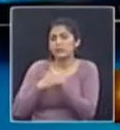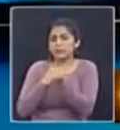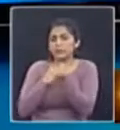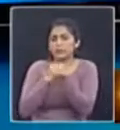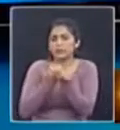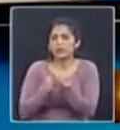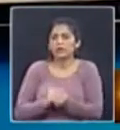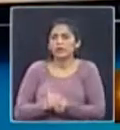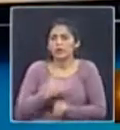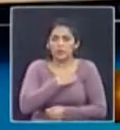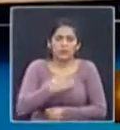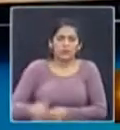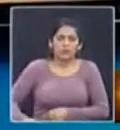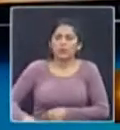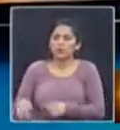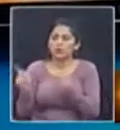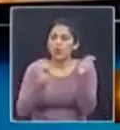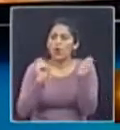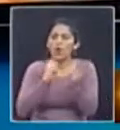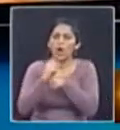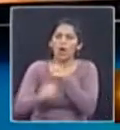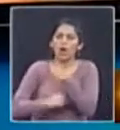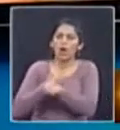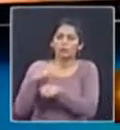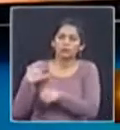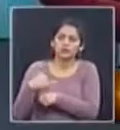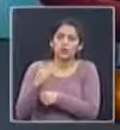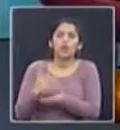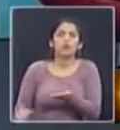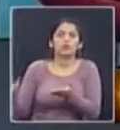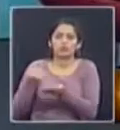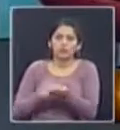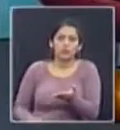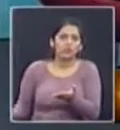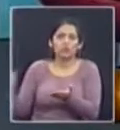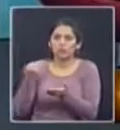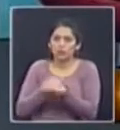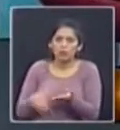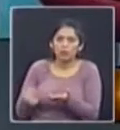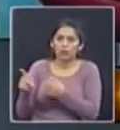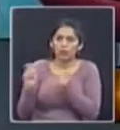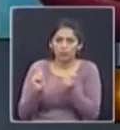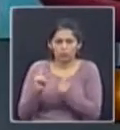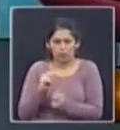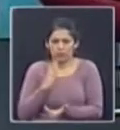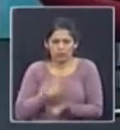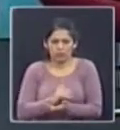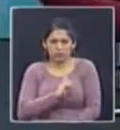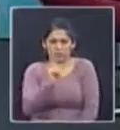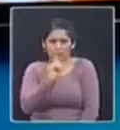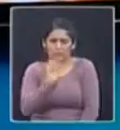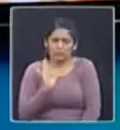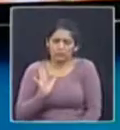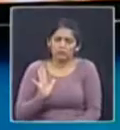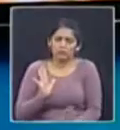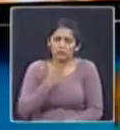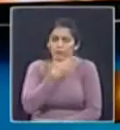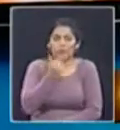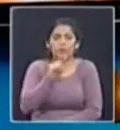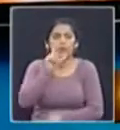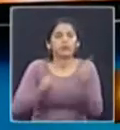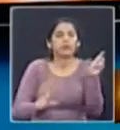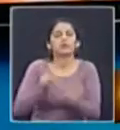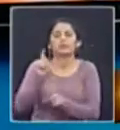el tema de que siempre es el mandante el que se le debe de consultar que esa es la vía más directa de llevar la democracia